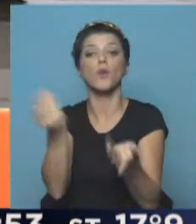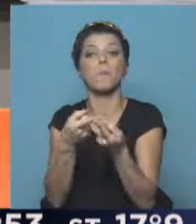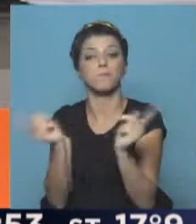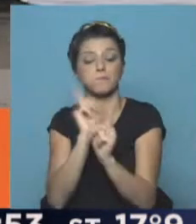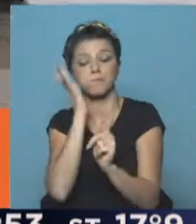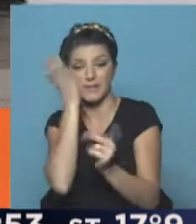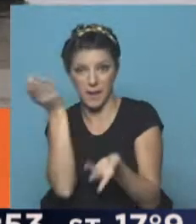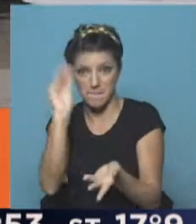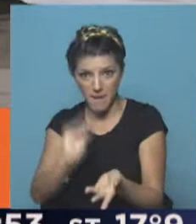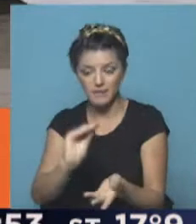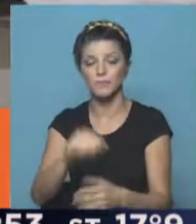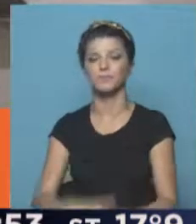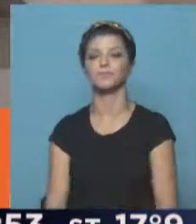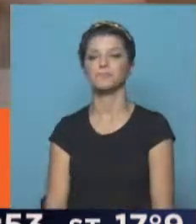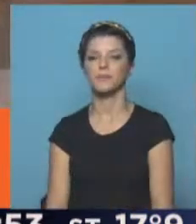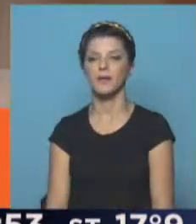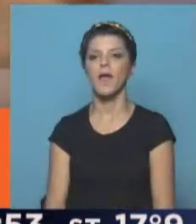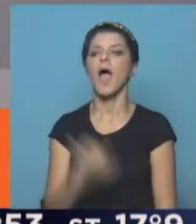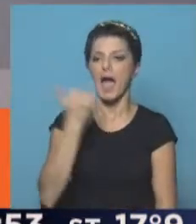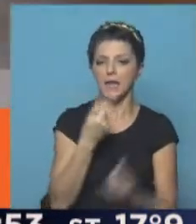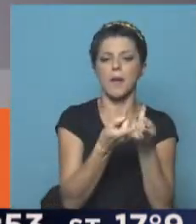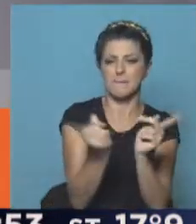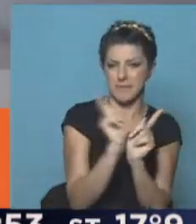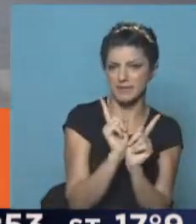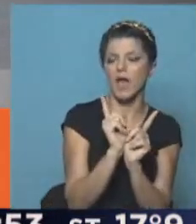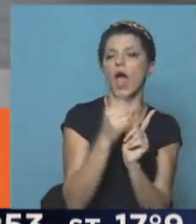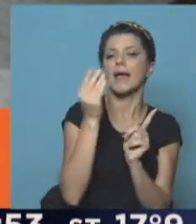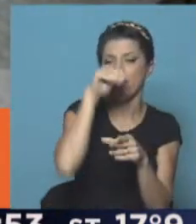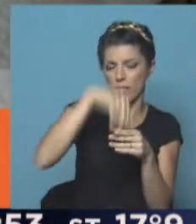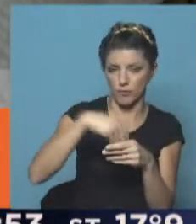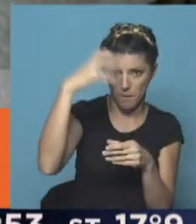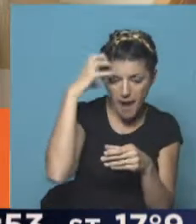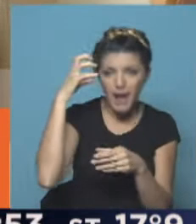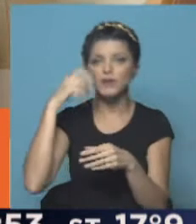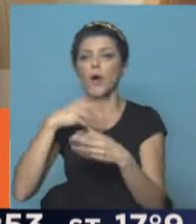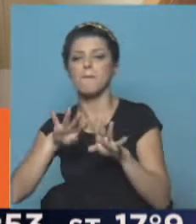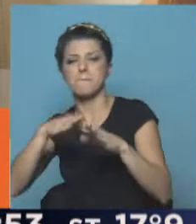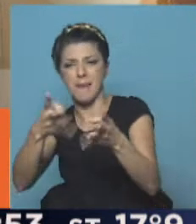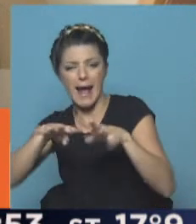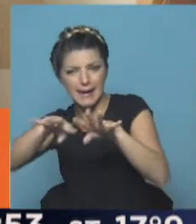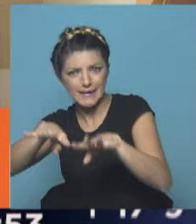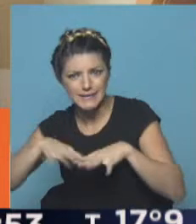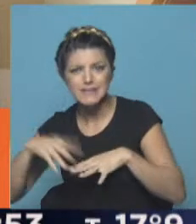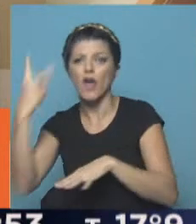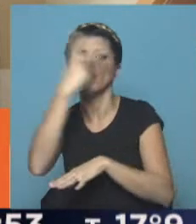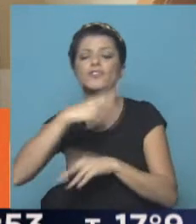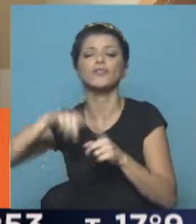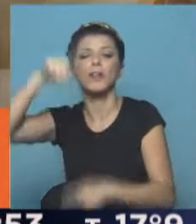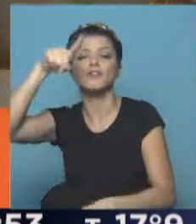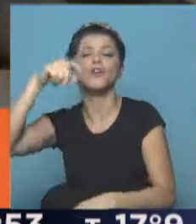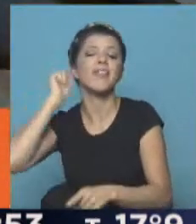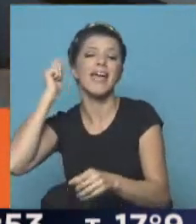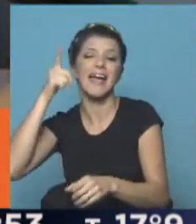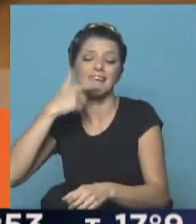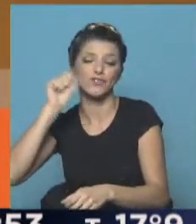camarotes en suite parrilla máquinas de hacer hielo 200 litros de gasoil por hora sólo hay